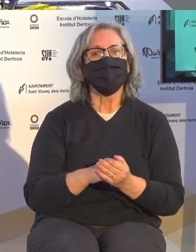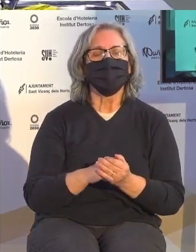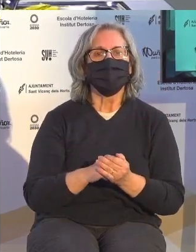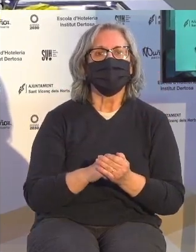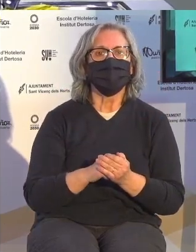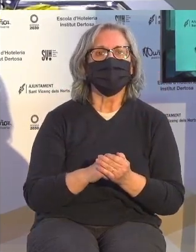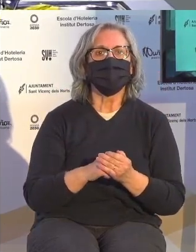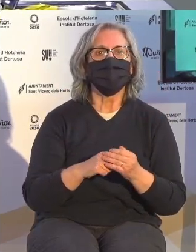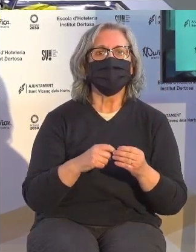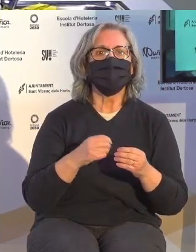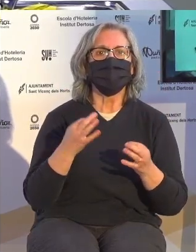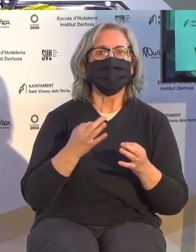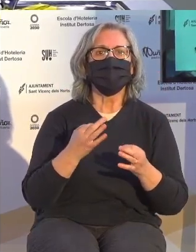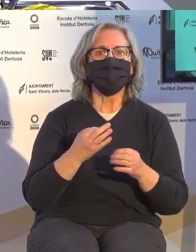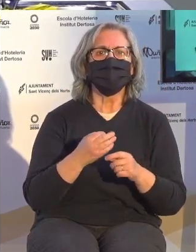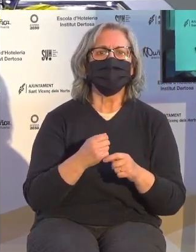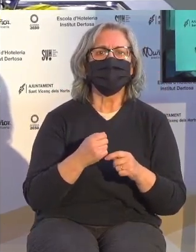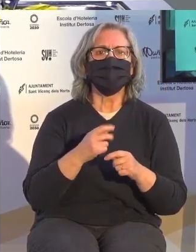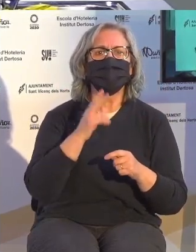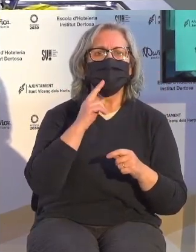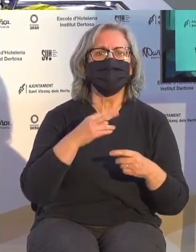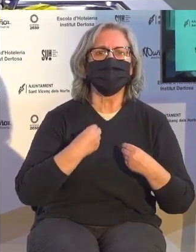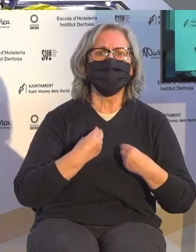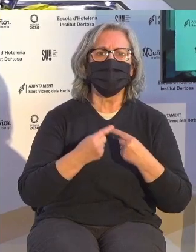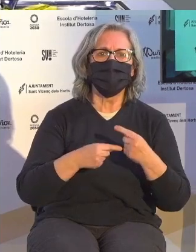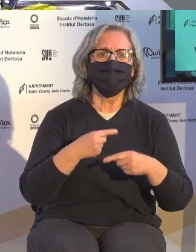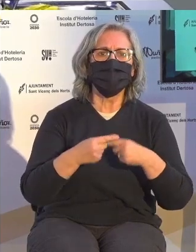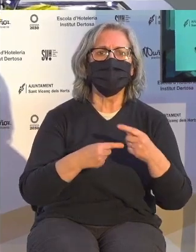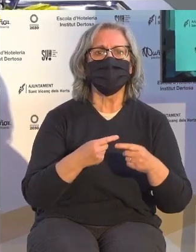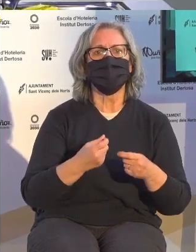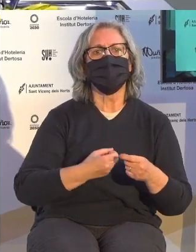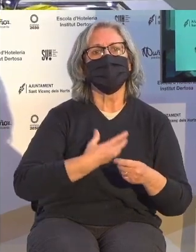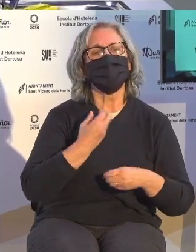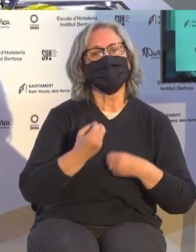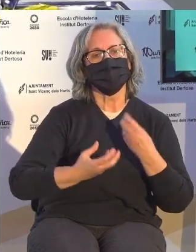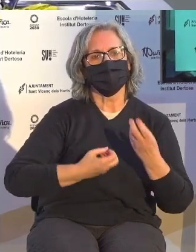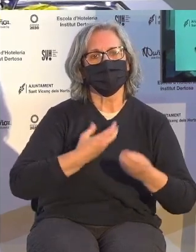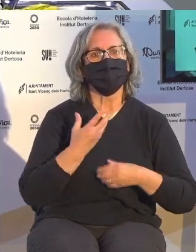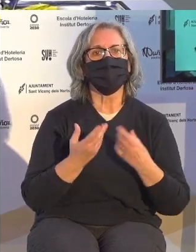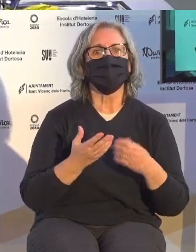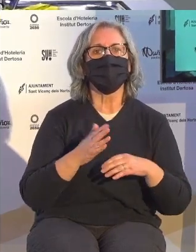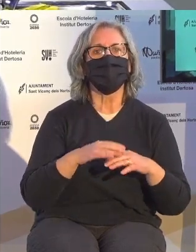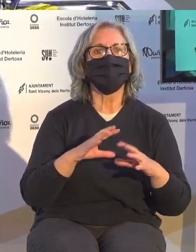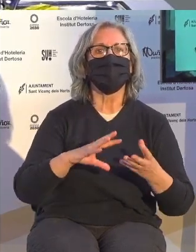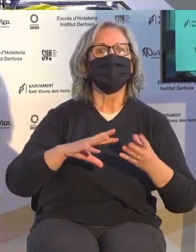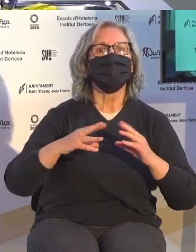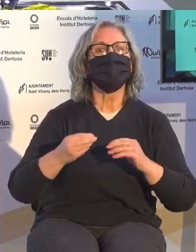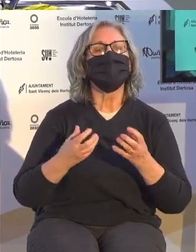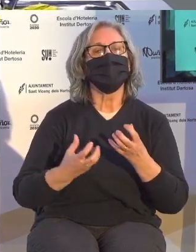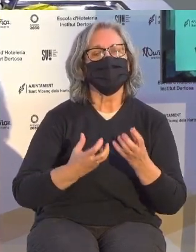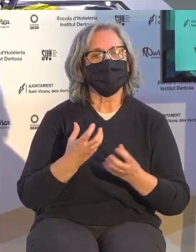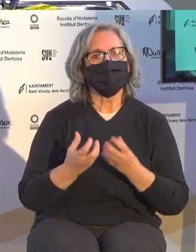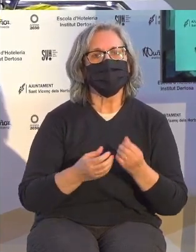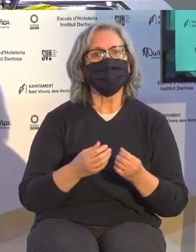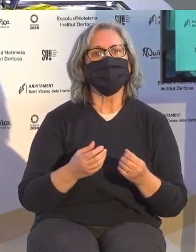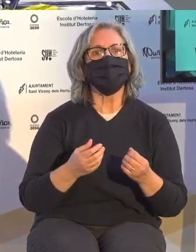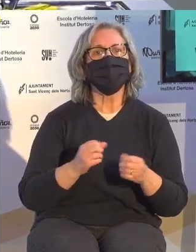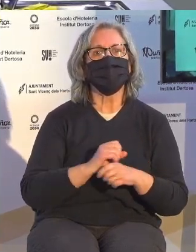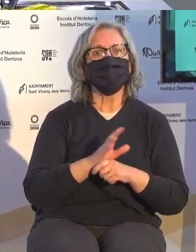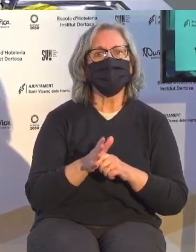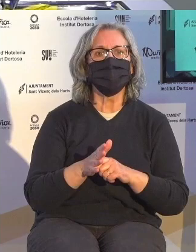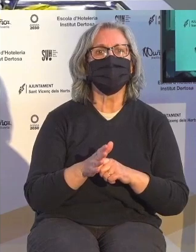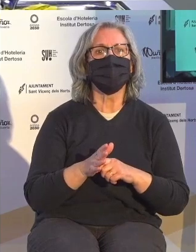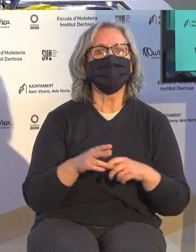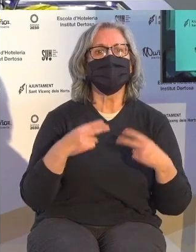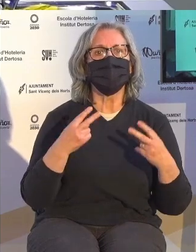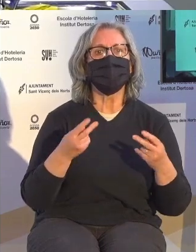inspiración diaria con lo convierte como hoteles cerrando con los skaters